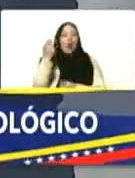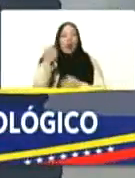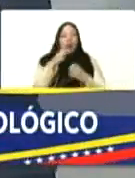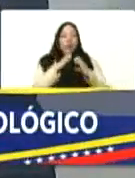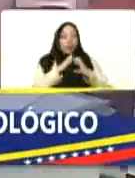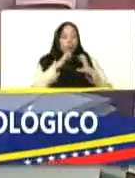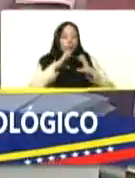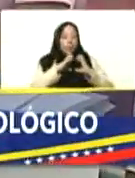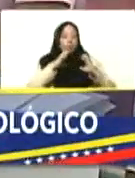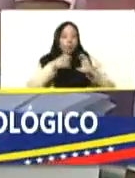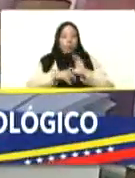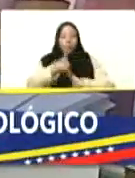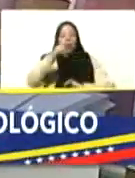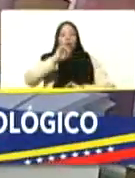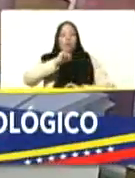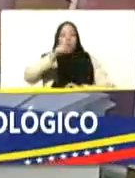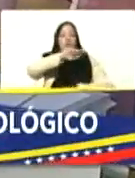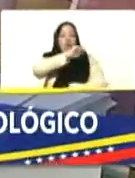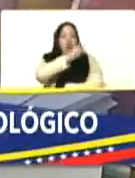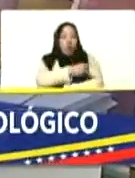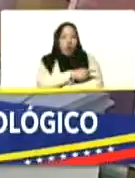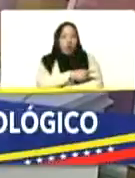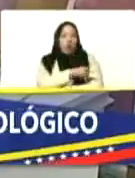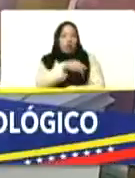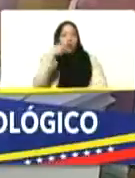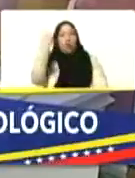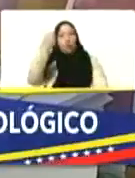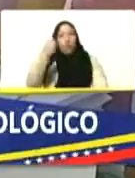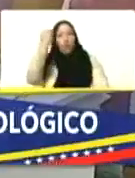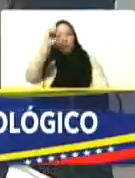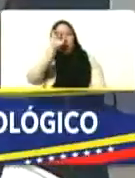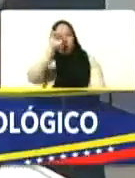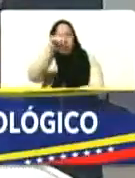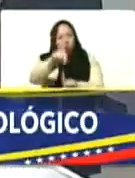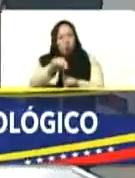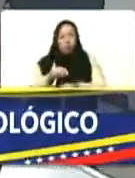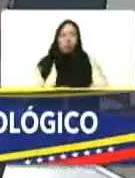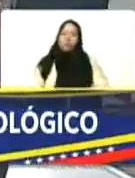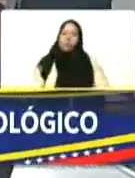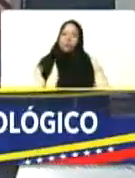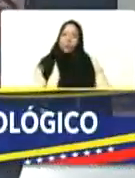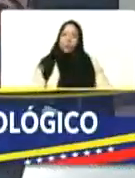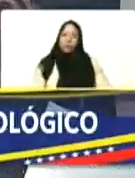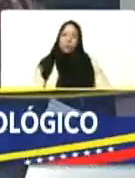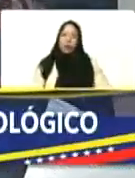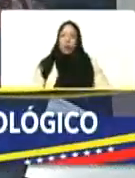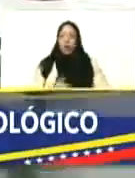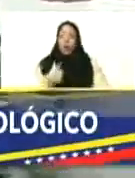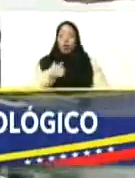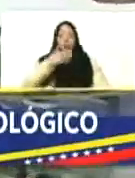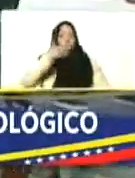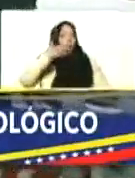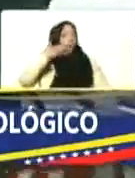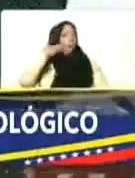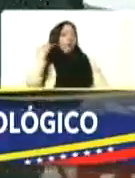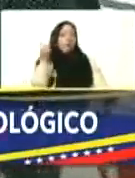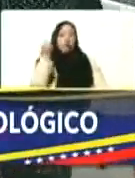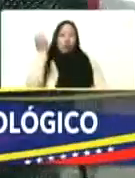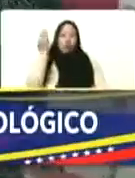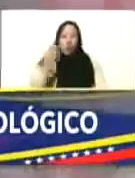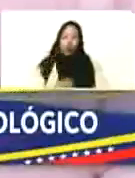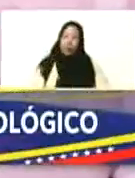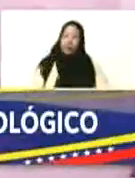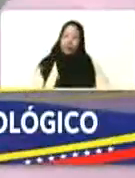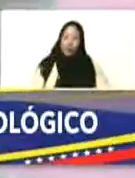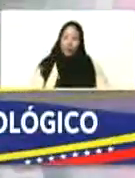presidente, somos más fuertes. ¿Usted qué opina de todo este logro que hemos tenido? De verdad, estamos muy orgullosas y orgullosos. Es